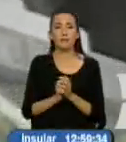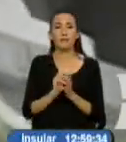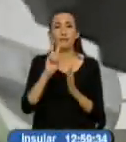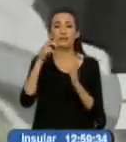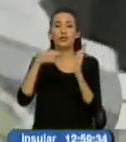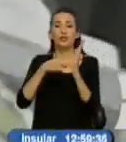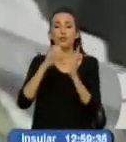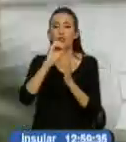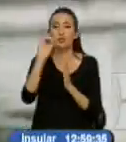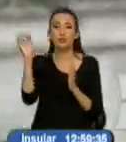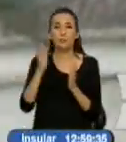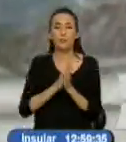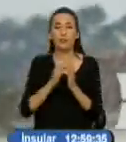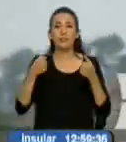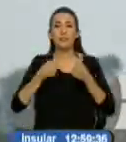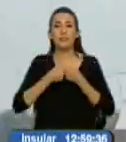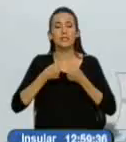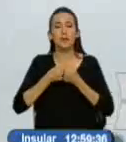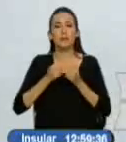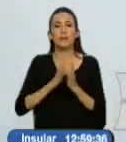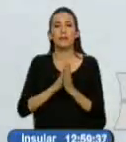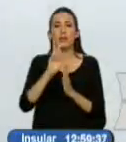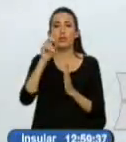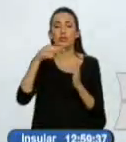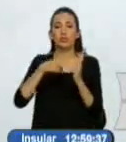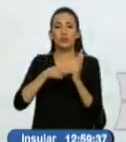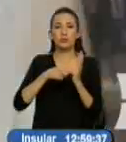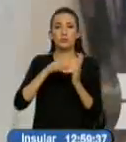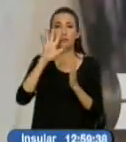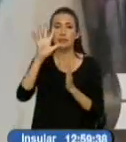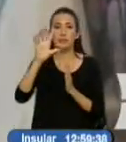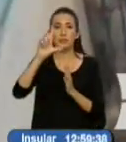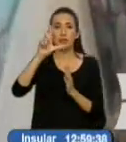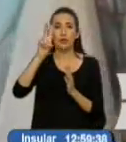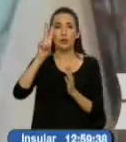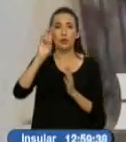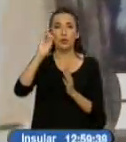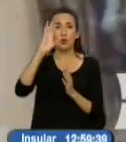fue derrocado Yamil Maguad y en el 2005, Lucio Gutiérrez.